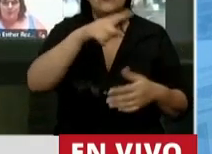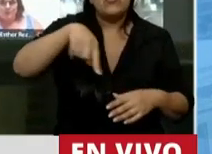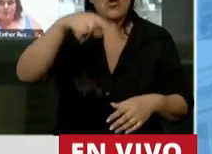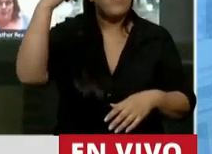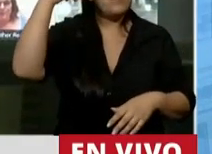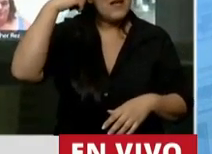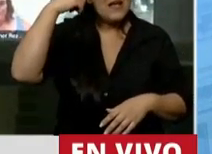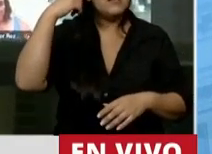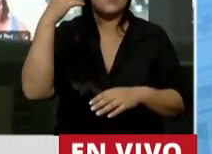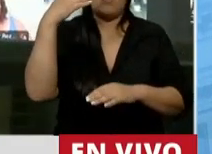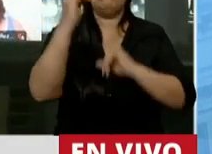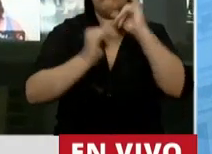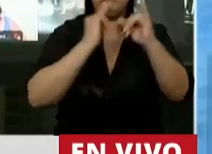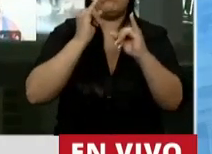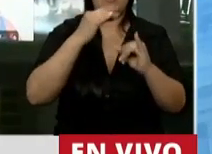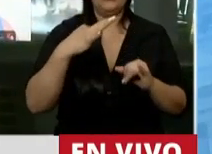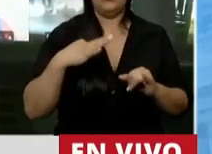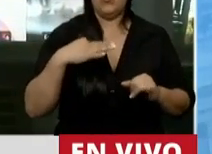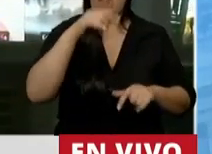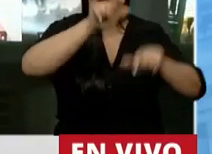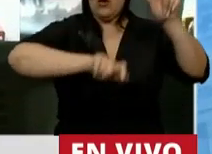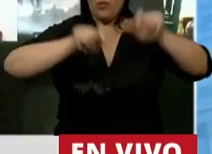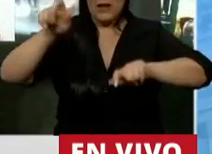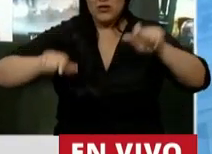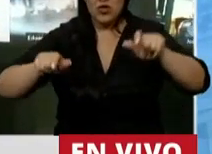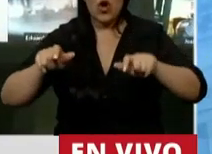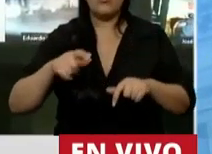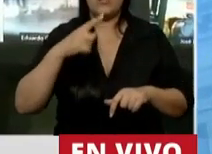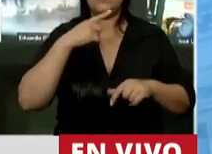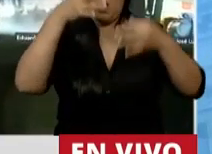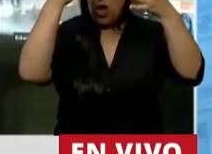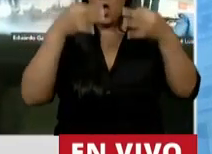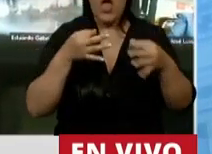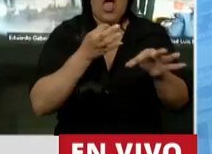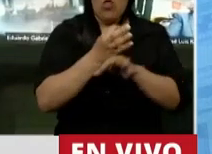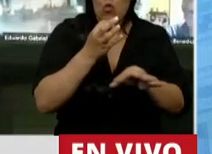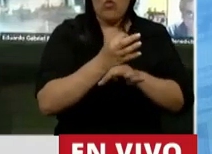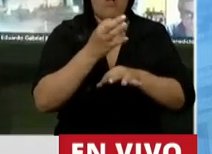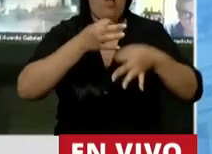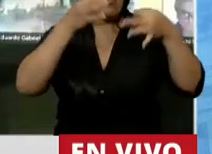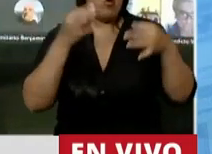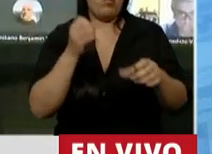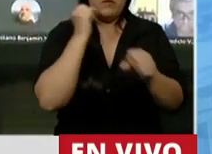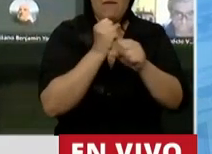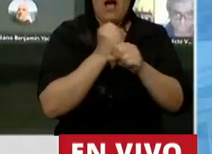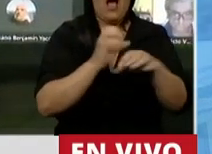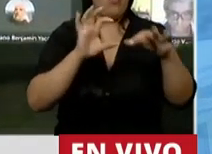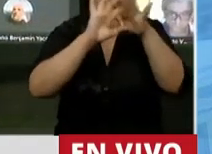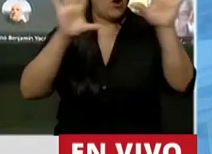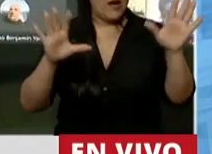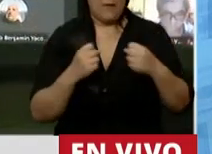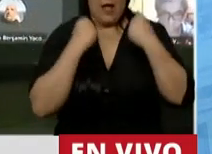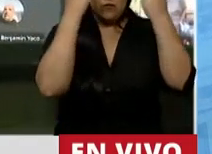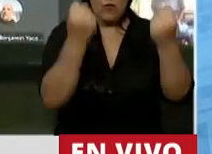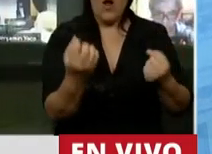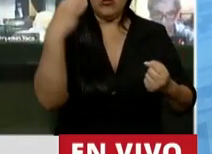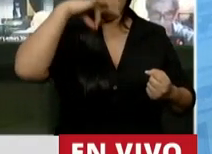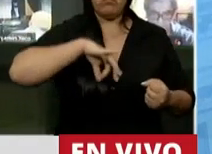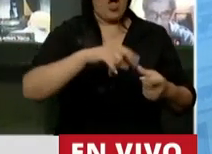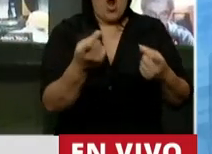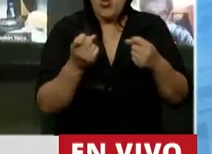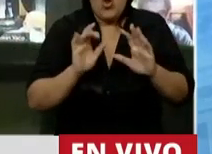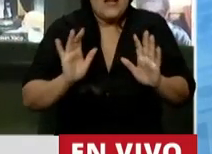en un relato populista donde el ciudadano educado, trabajador, que es libre y que se vale del fruto de su esfuerzo, no